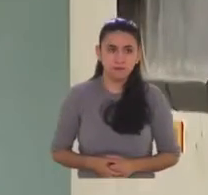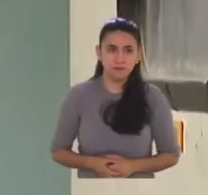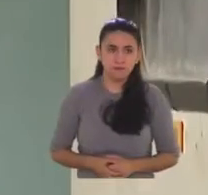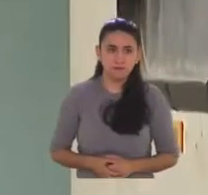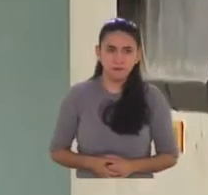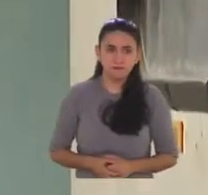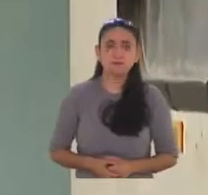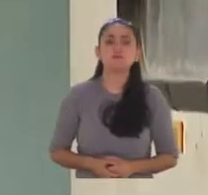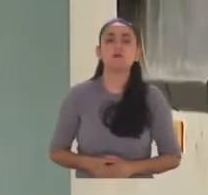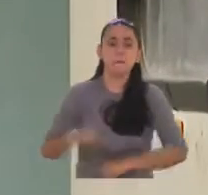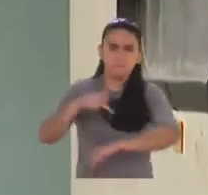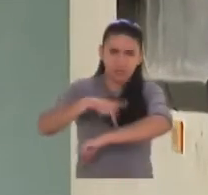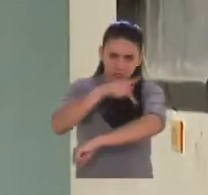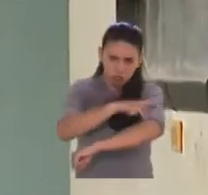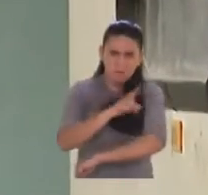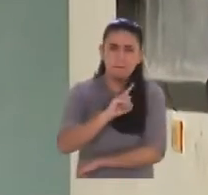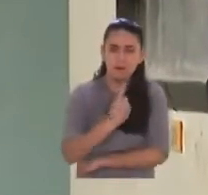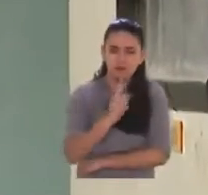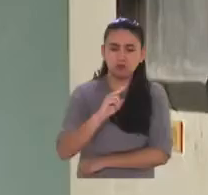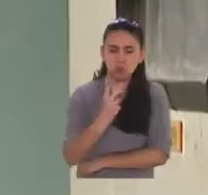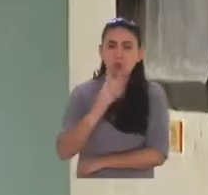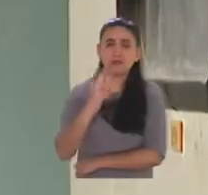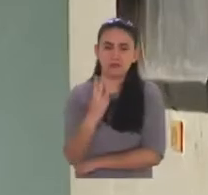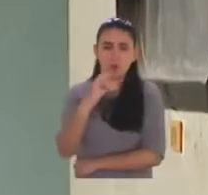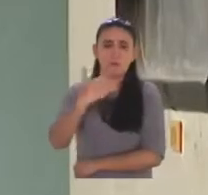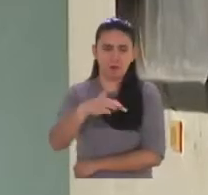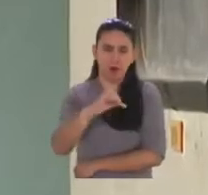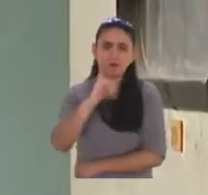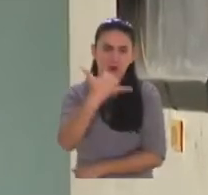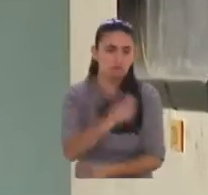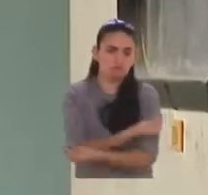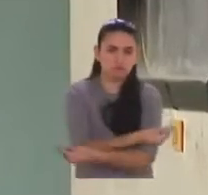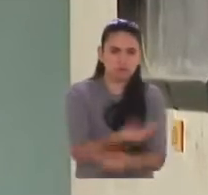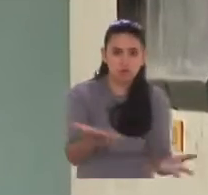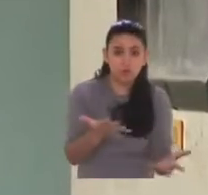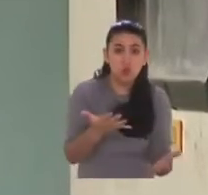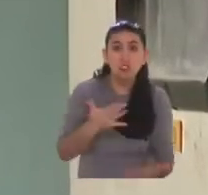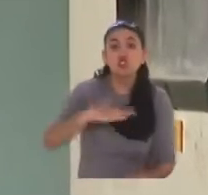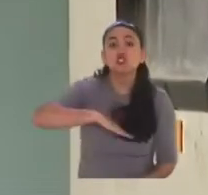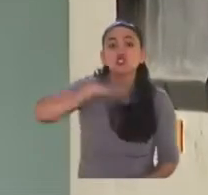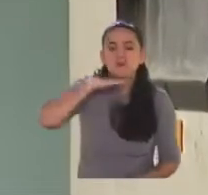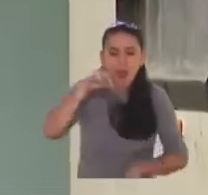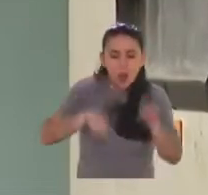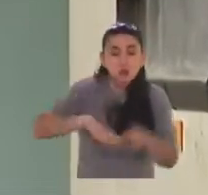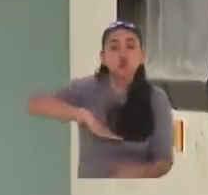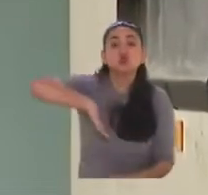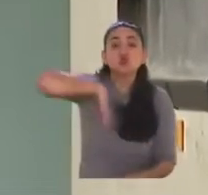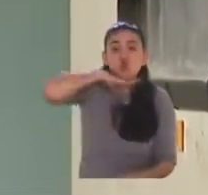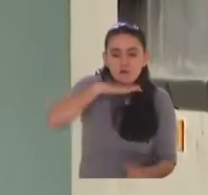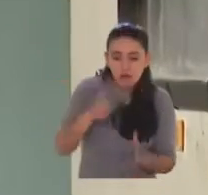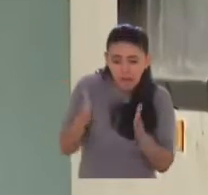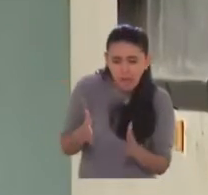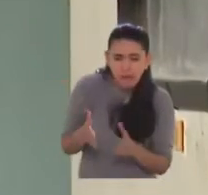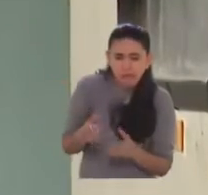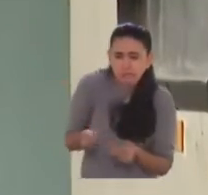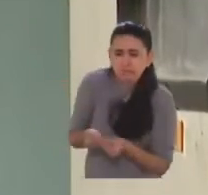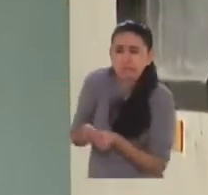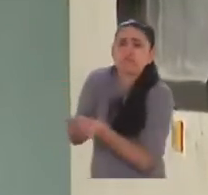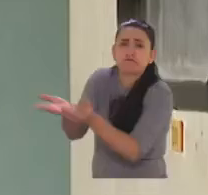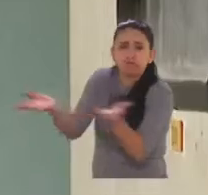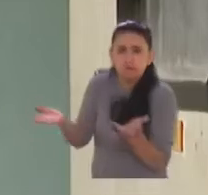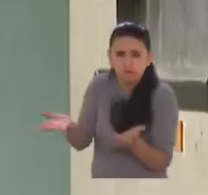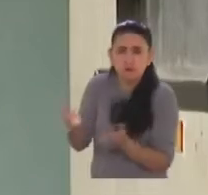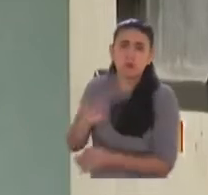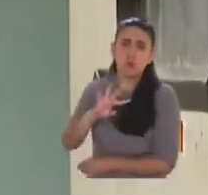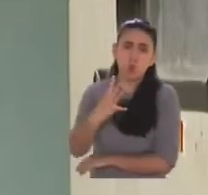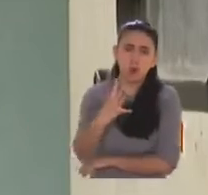Llega a preescolar, a primero, segundo y tercero, así que los que sobran toca turnárselos entre los